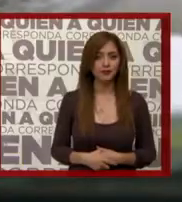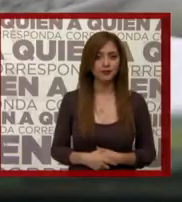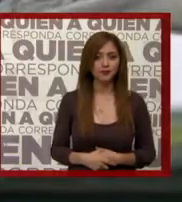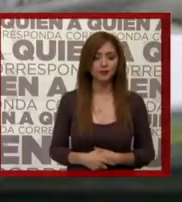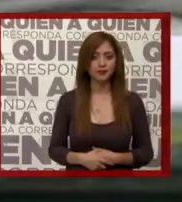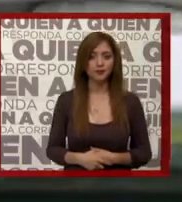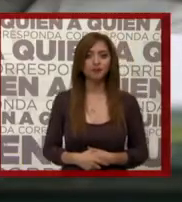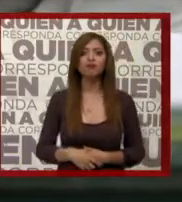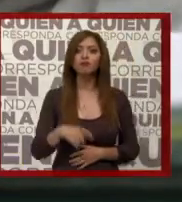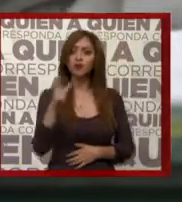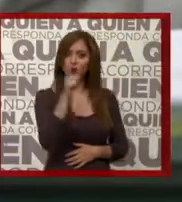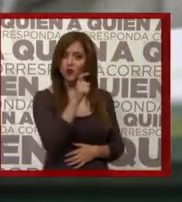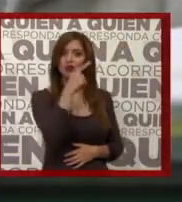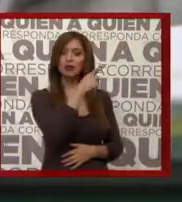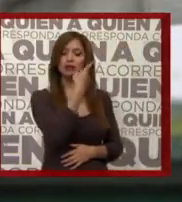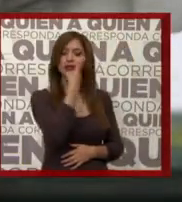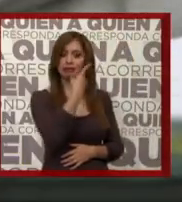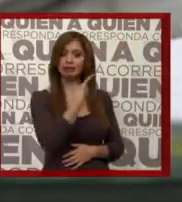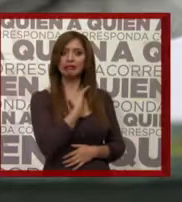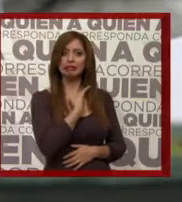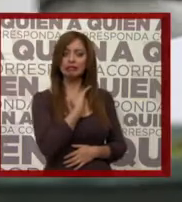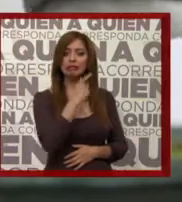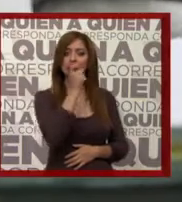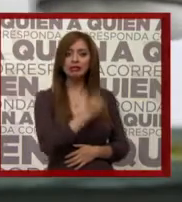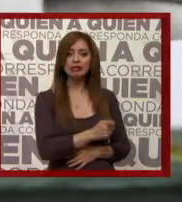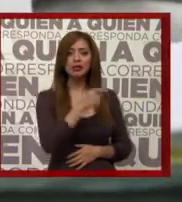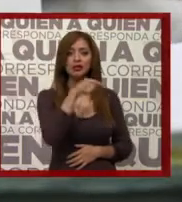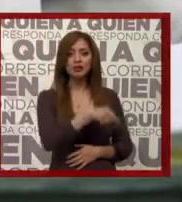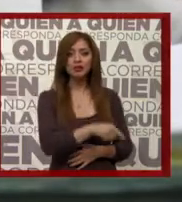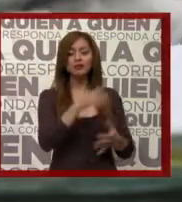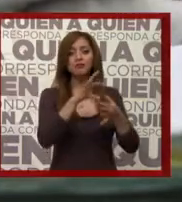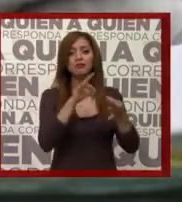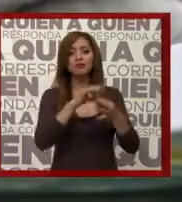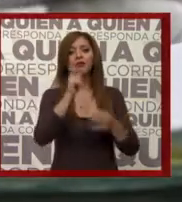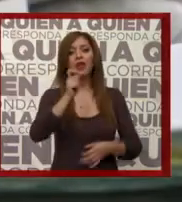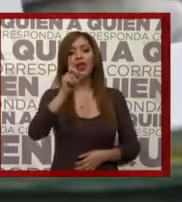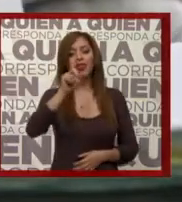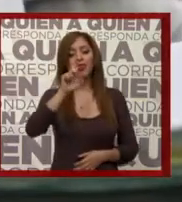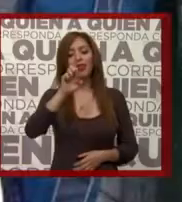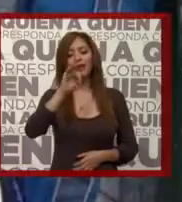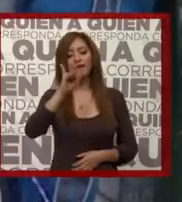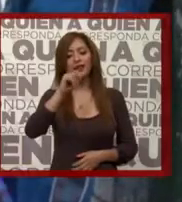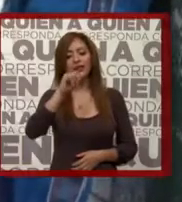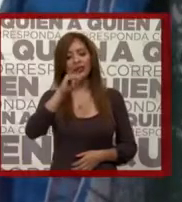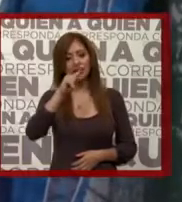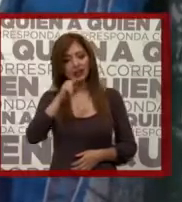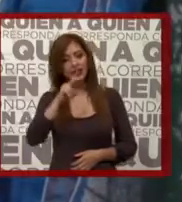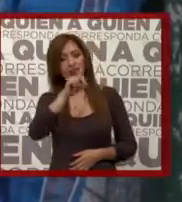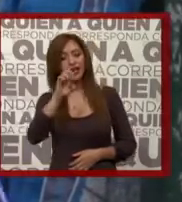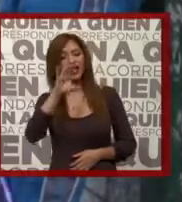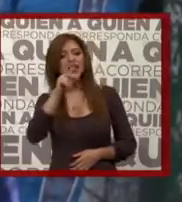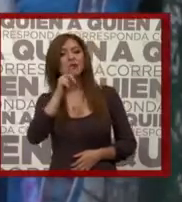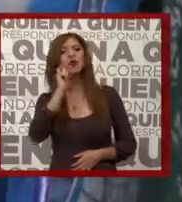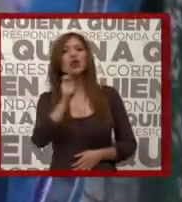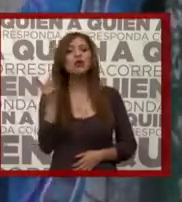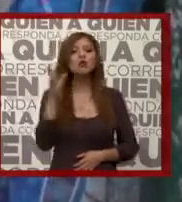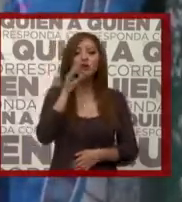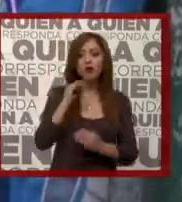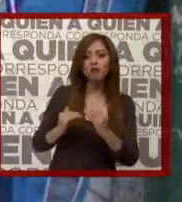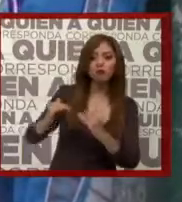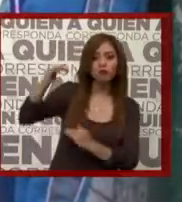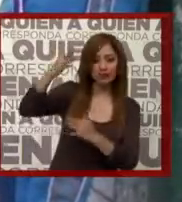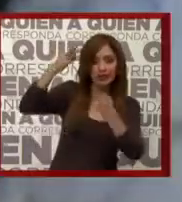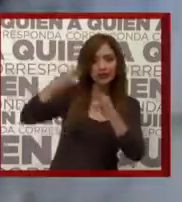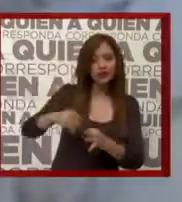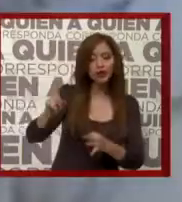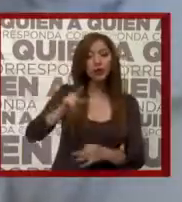Y ahí es donde nos dicen que él tiene déficit de crecimiento. Les pedimos una ayuda para un tratamiento